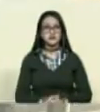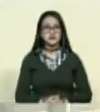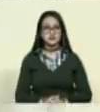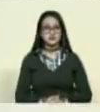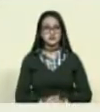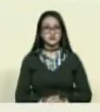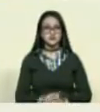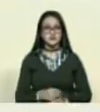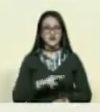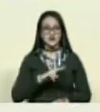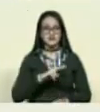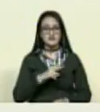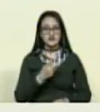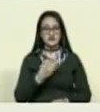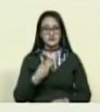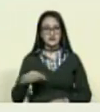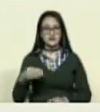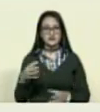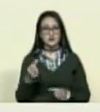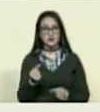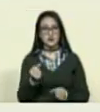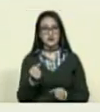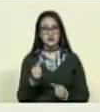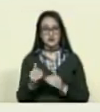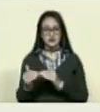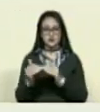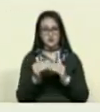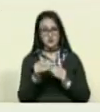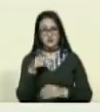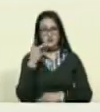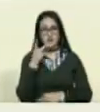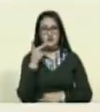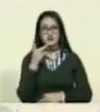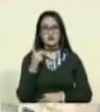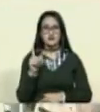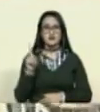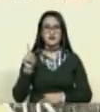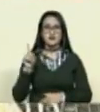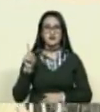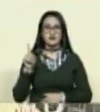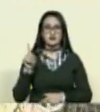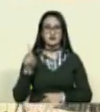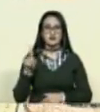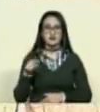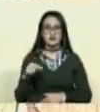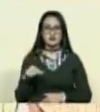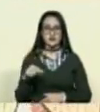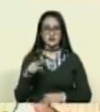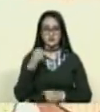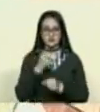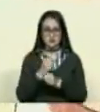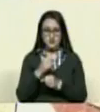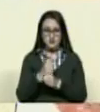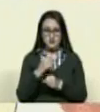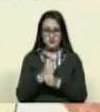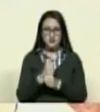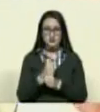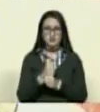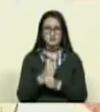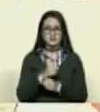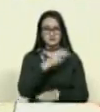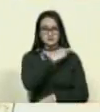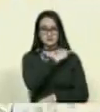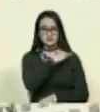Seguridad y Soberanía Política, así como también es recibido por el comandante estratégico operacional,